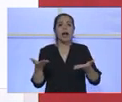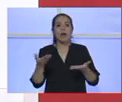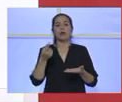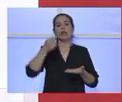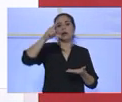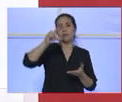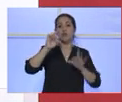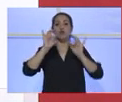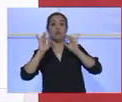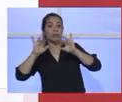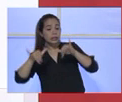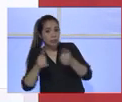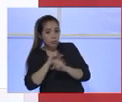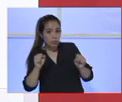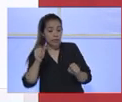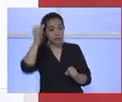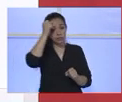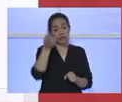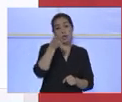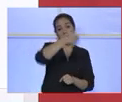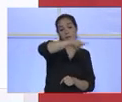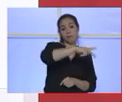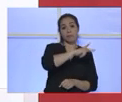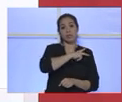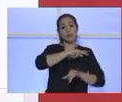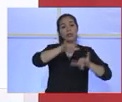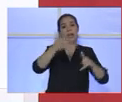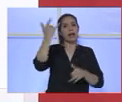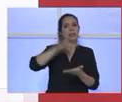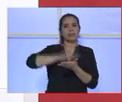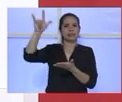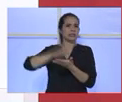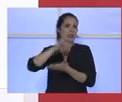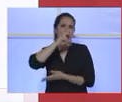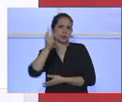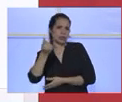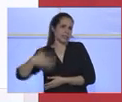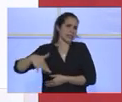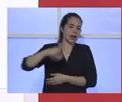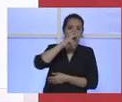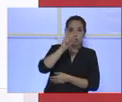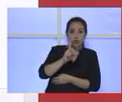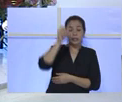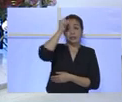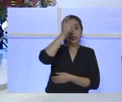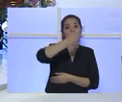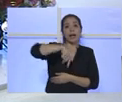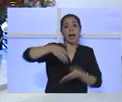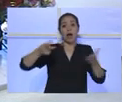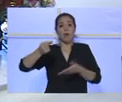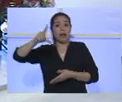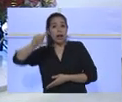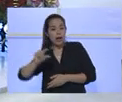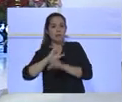gente que anteriormente viajaba de otra manera ahora va a concurrir a los aeropuertos y va a utilizar los aviones como medio de transporte. A partir de lo que fue